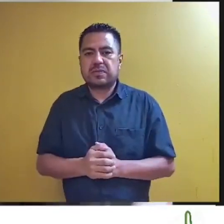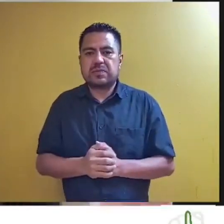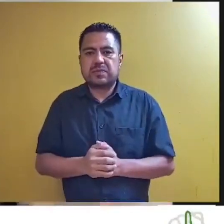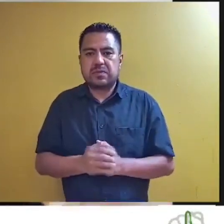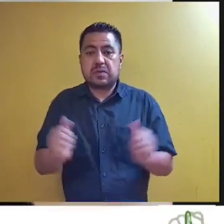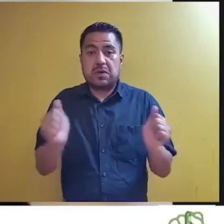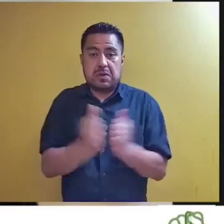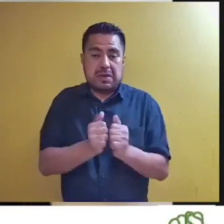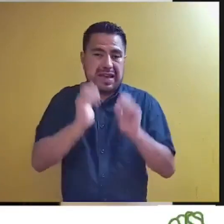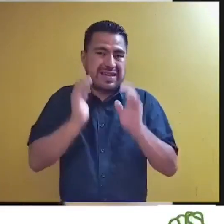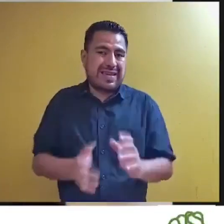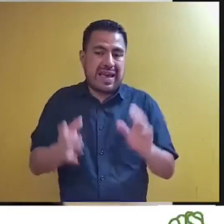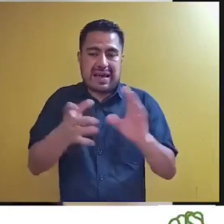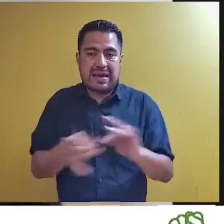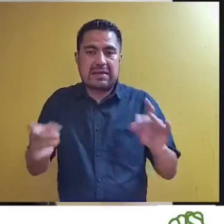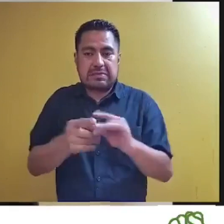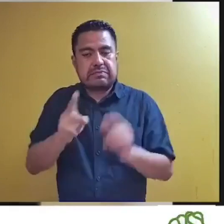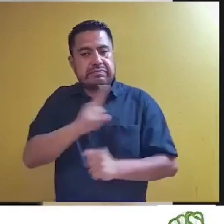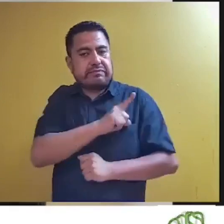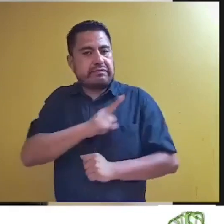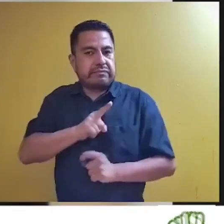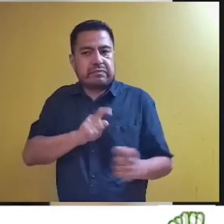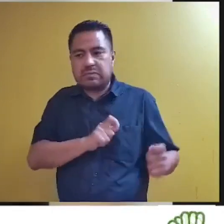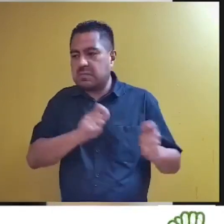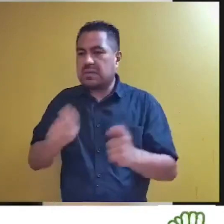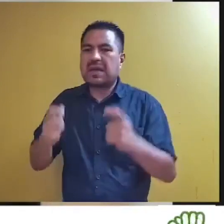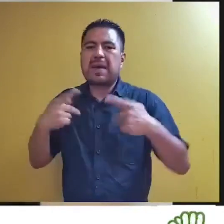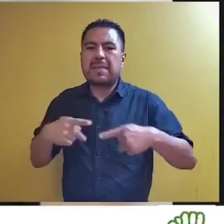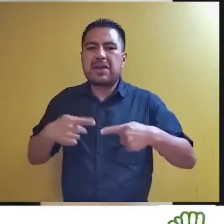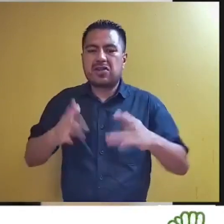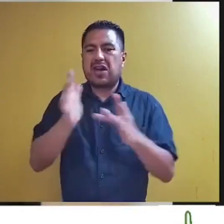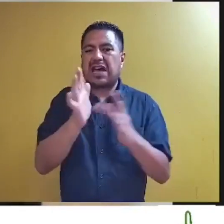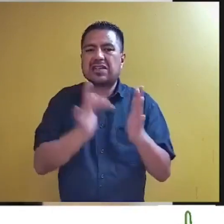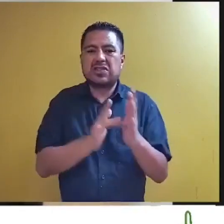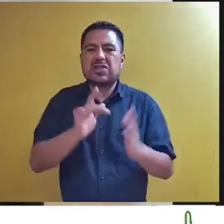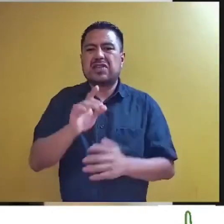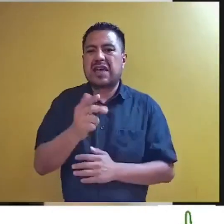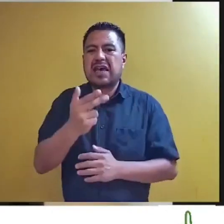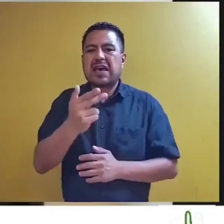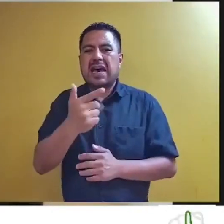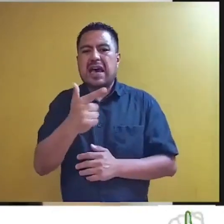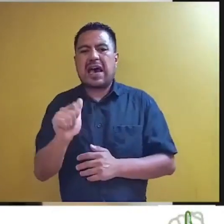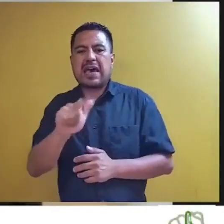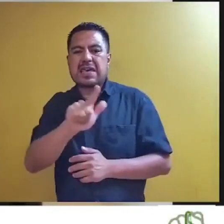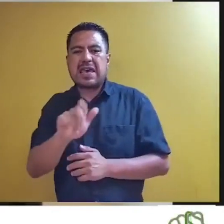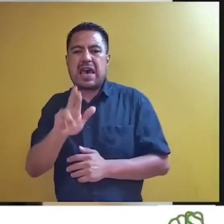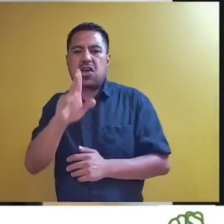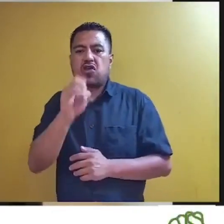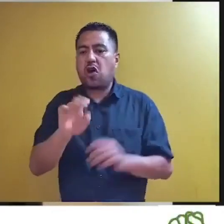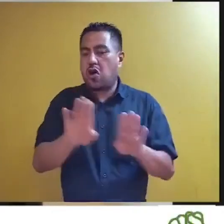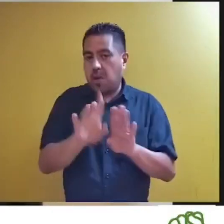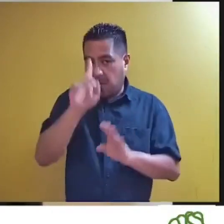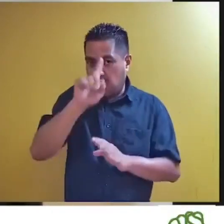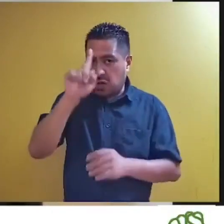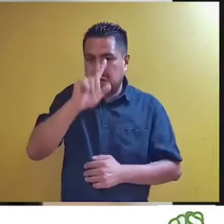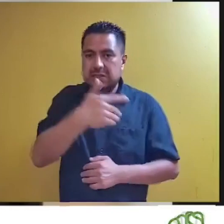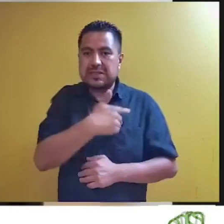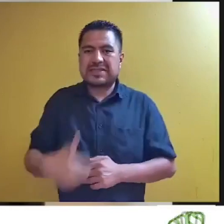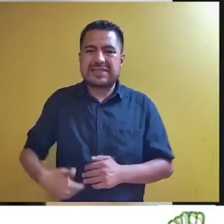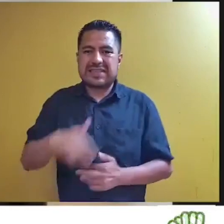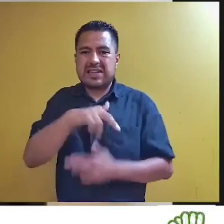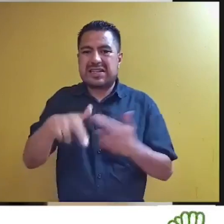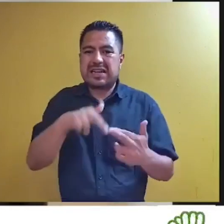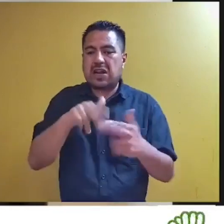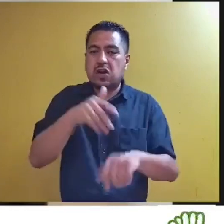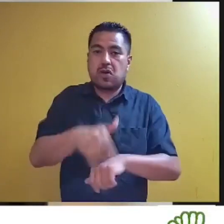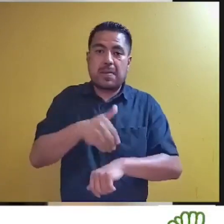Con base en lo anterior, se insiste que la designación del ciudadano Jesús Enrique Hernández Gallardo como consejero presidente del Consejo